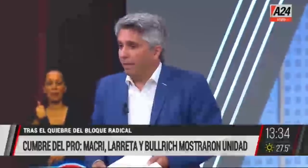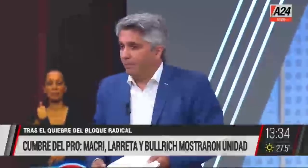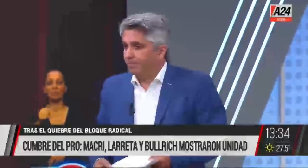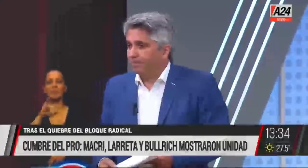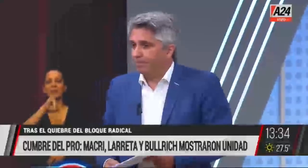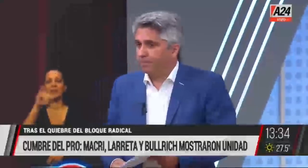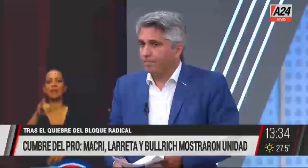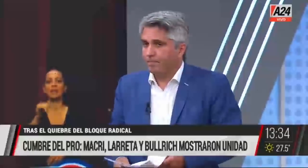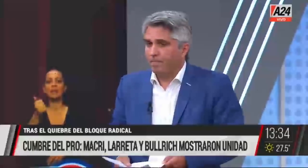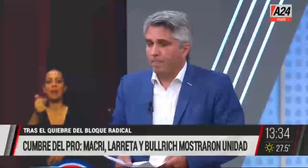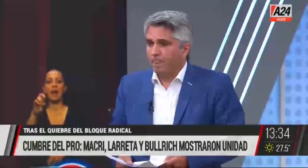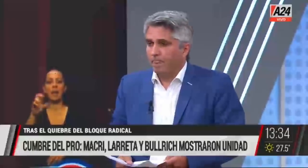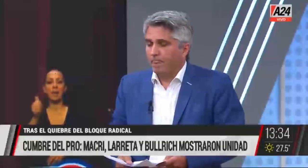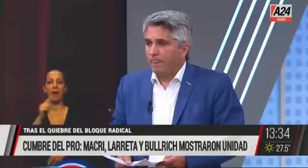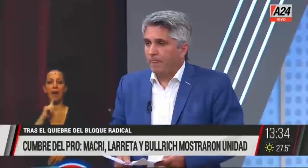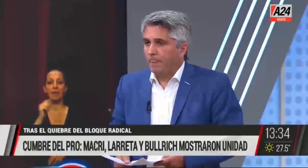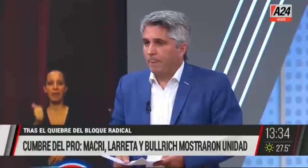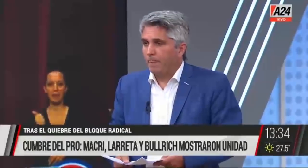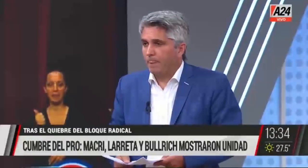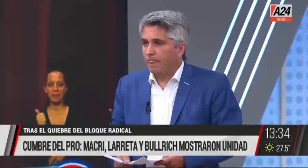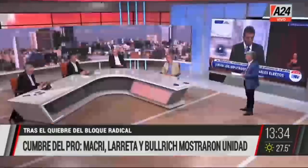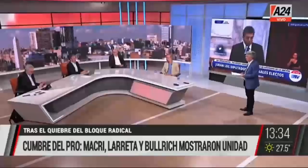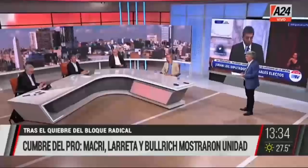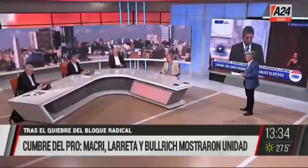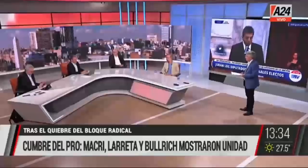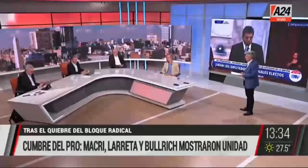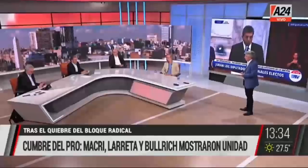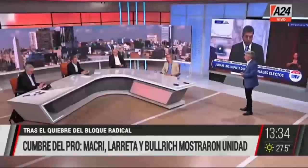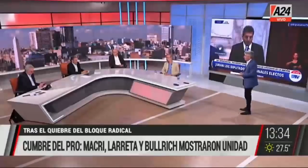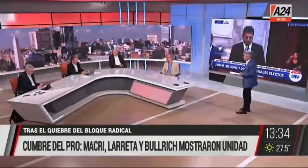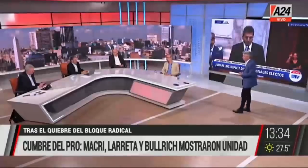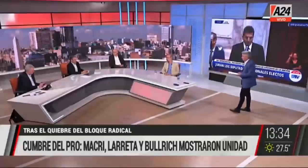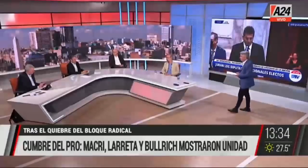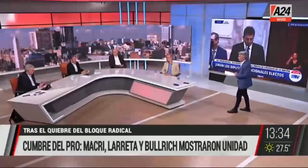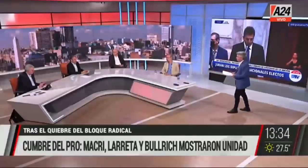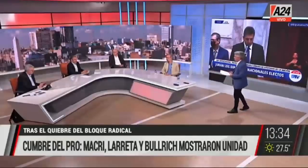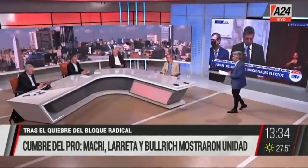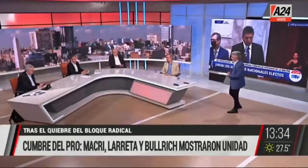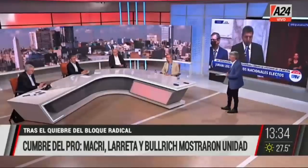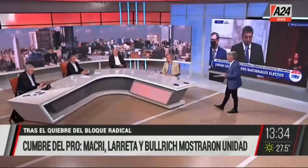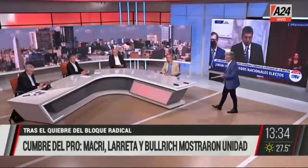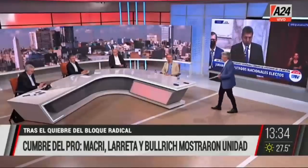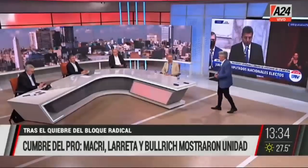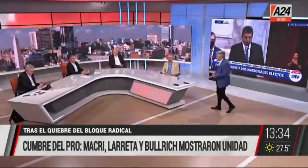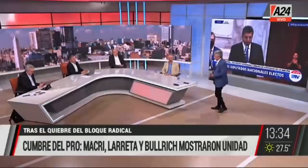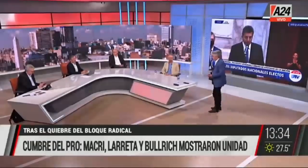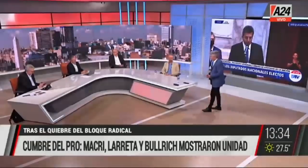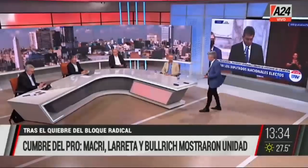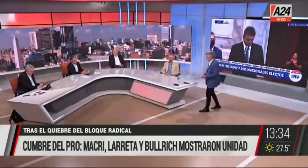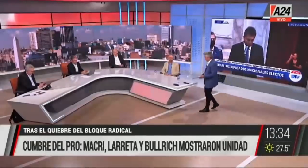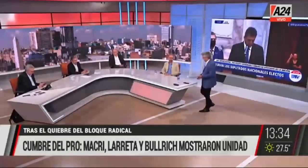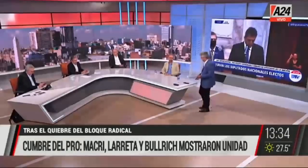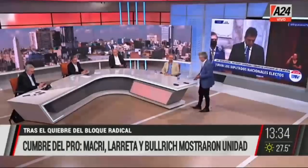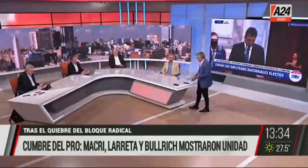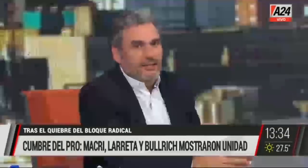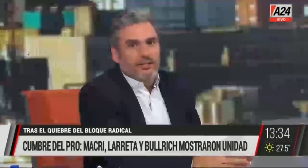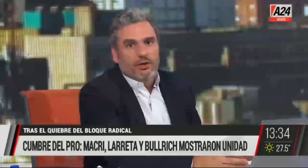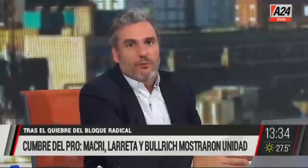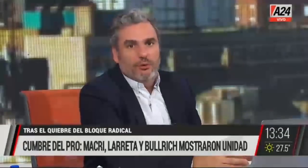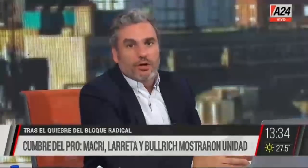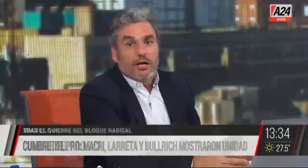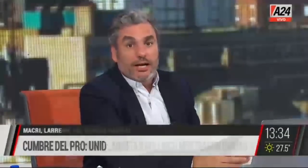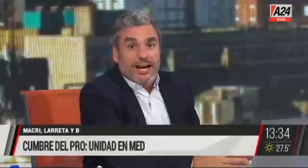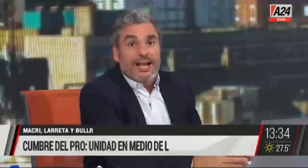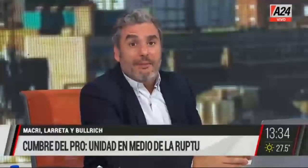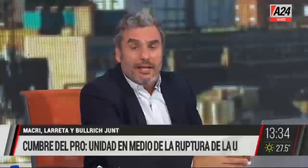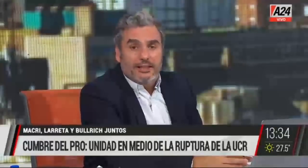Mauricio Macri. Sí, a ver, la diferencia es que los trapitos sucios los lavan adentro de la casa, pero no te creas que tampoco es todo paz y armonía dentro